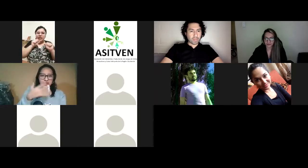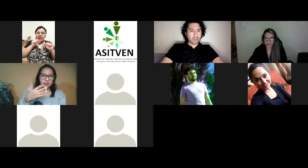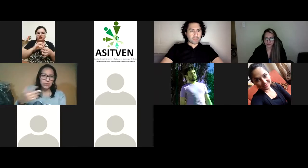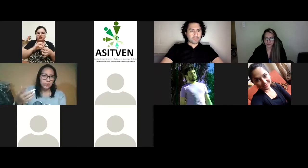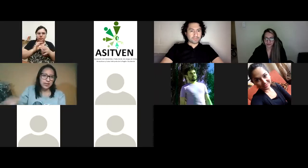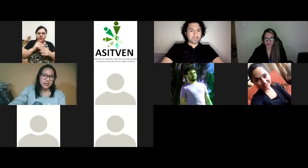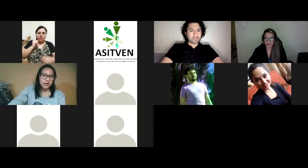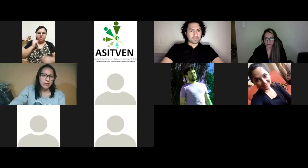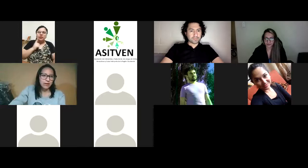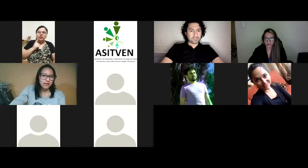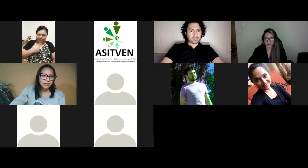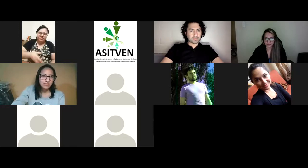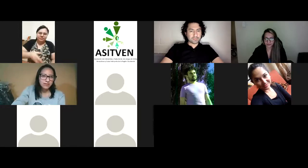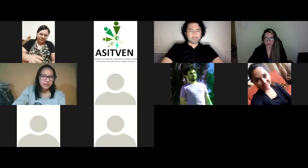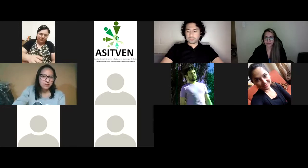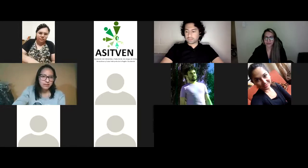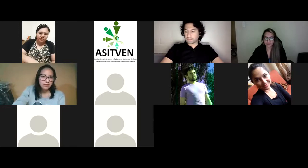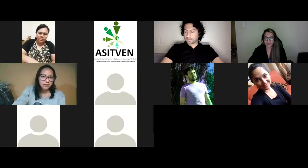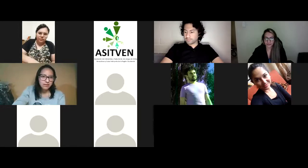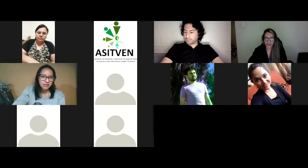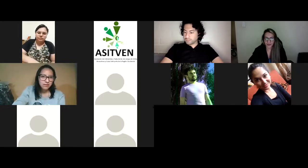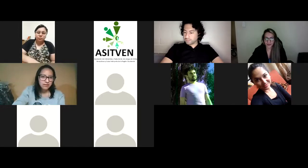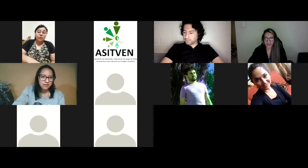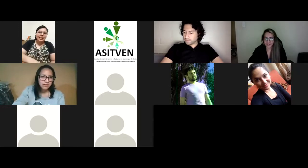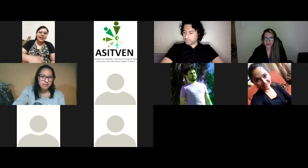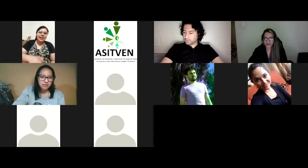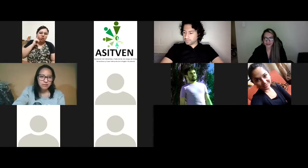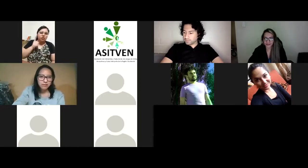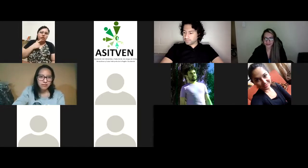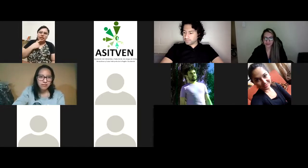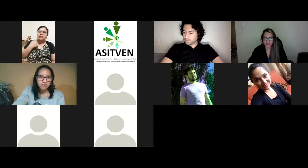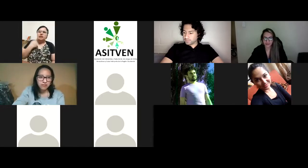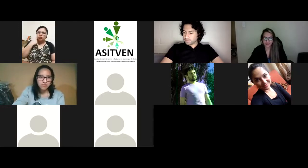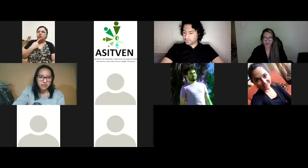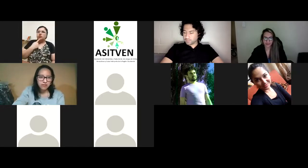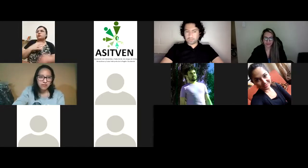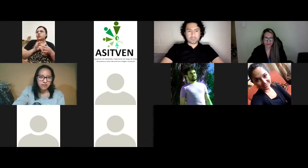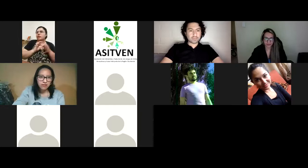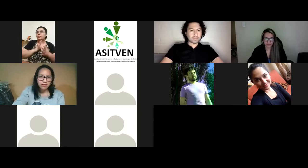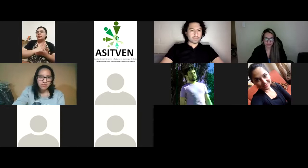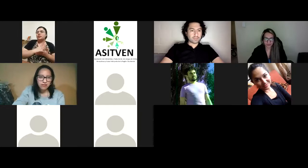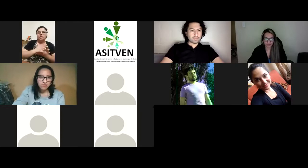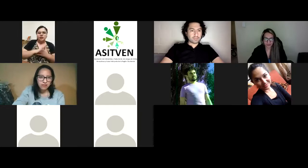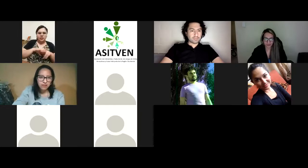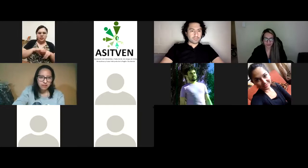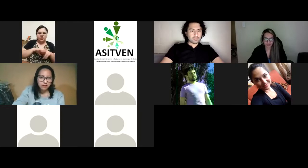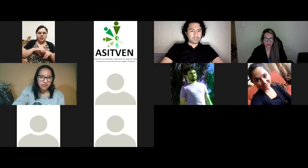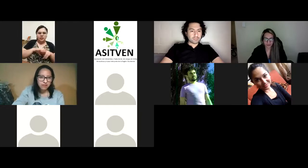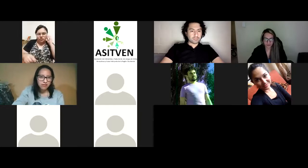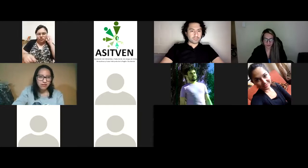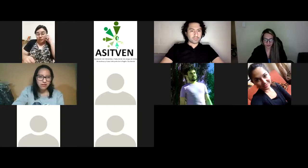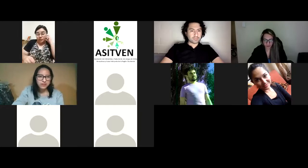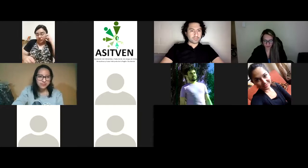expresiones y todo lo relacionado a él. Bueno, es que él es sordo, intérprete de